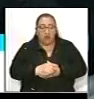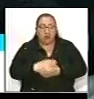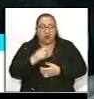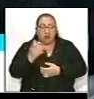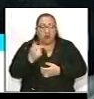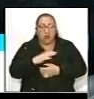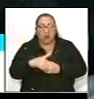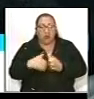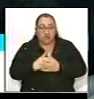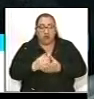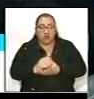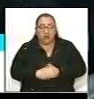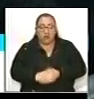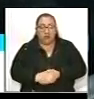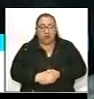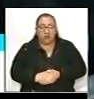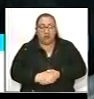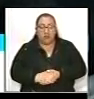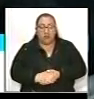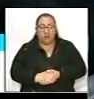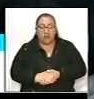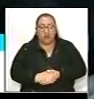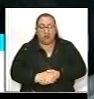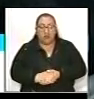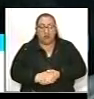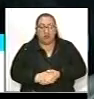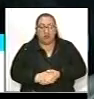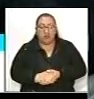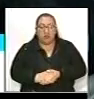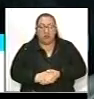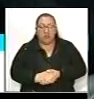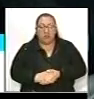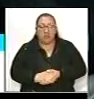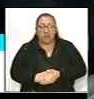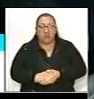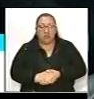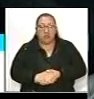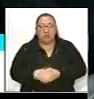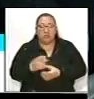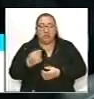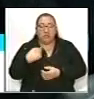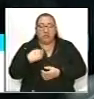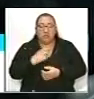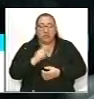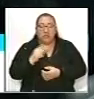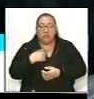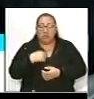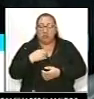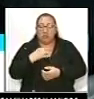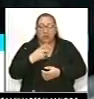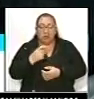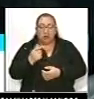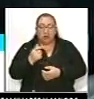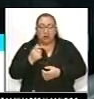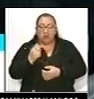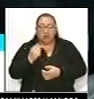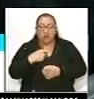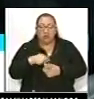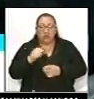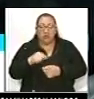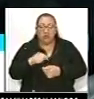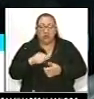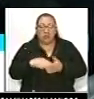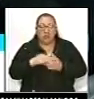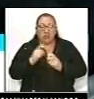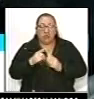todo. ¿Okay? Y uno va y dice, no, víctima de la violencia, lo siento. ¿Okay? Esa es